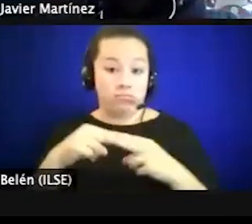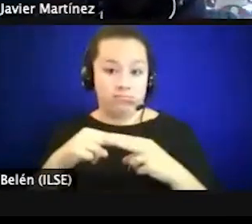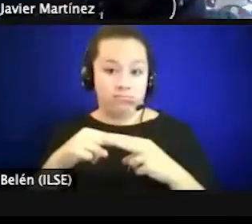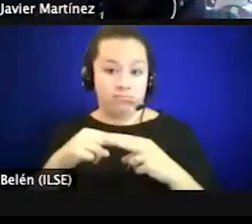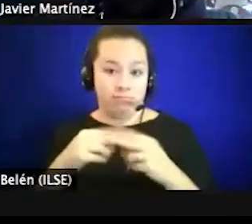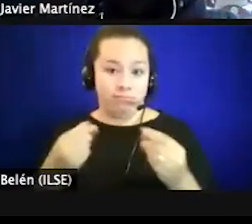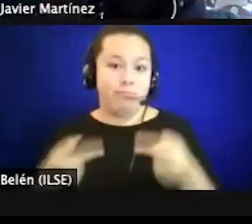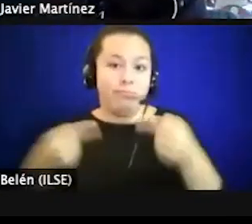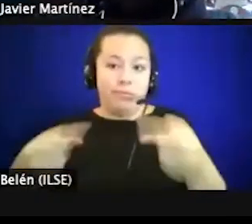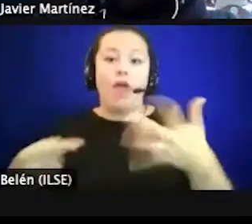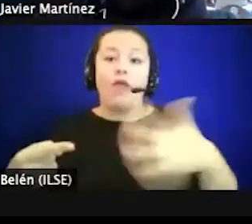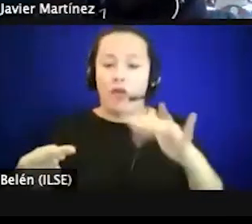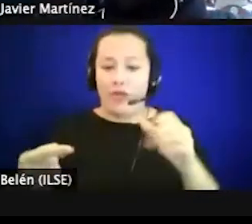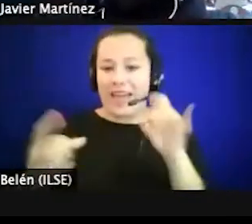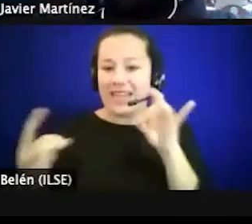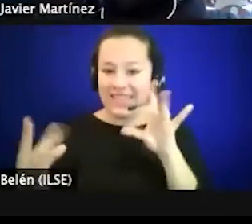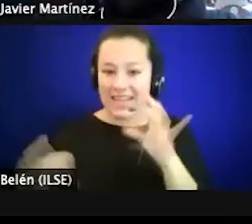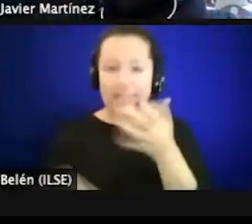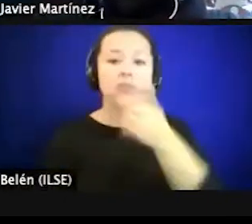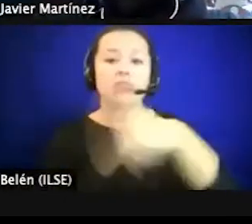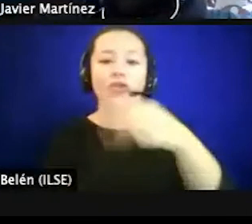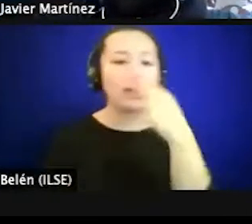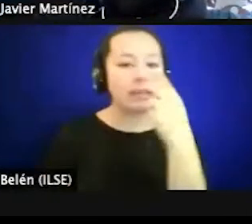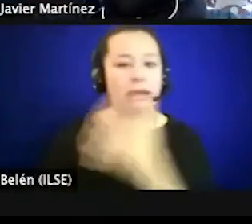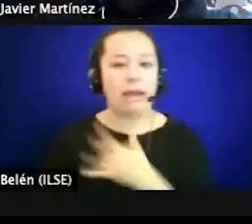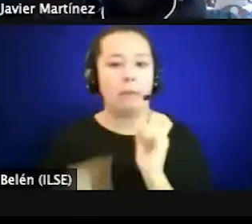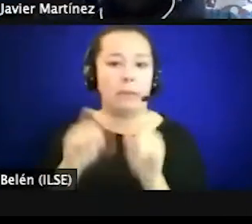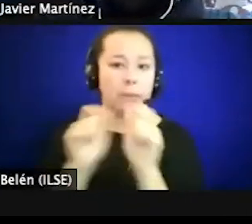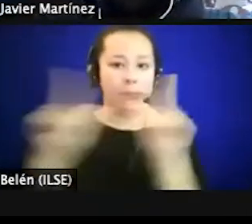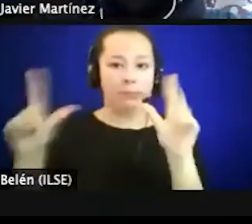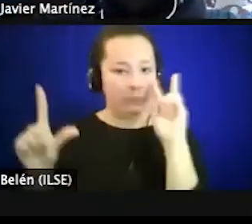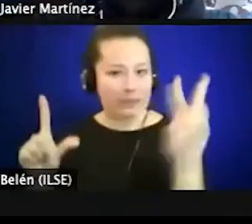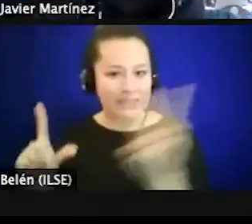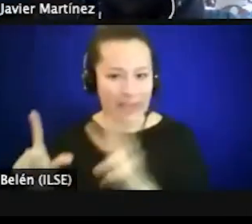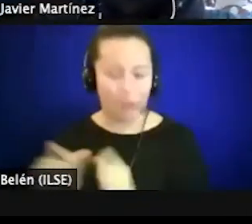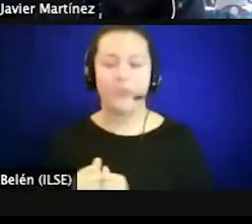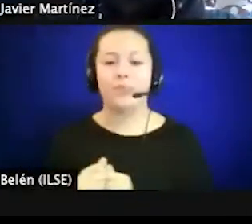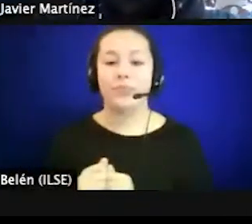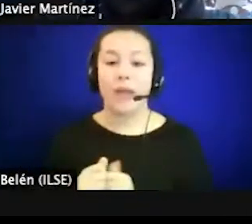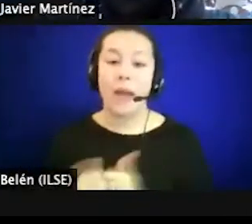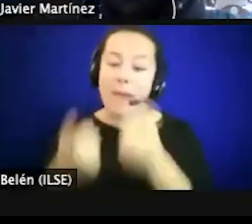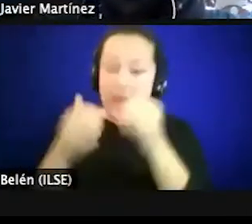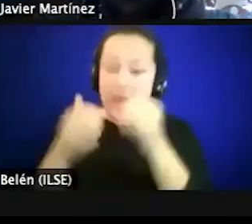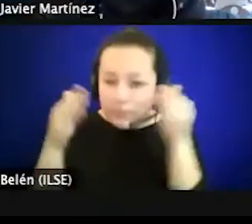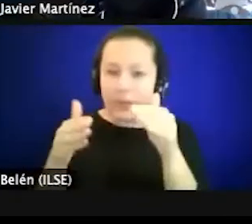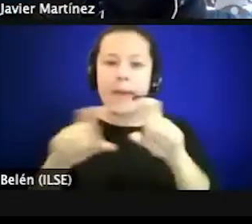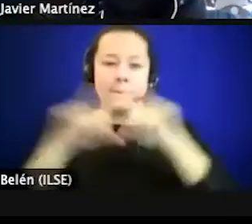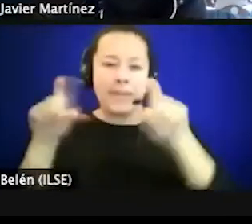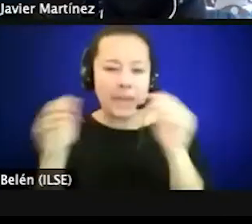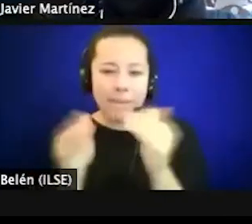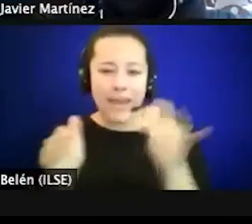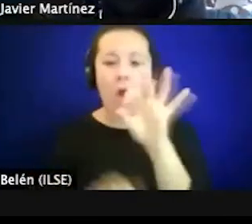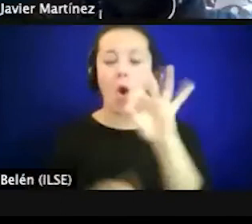interesa echarle un vistazo. Por otro lado, poniendo el foco en las pequeñas empresas o en proyectos